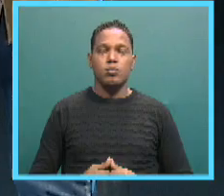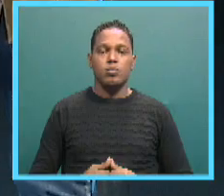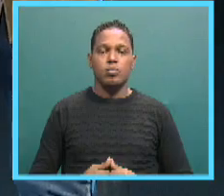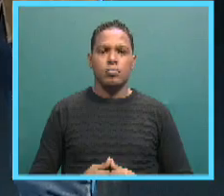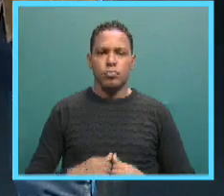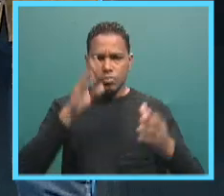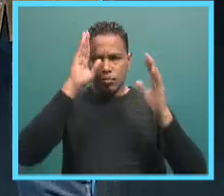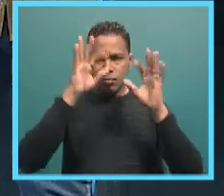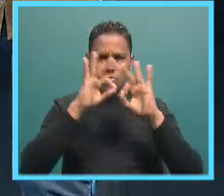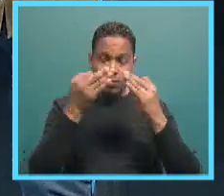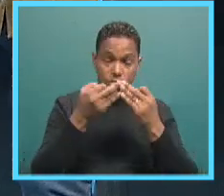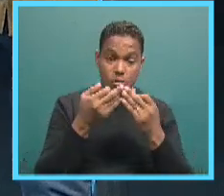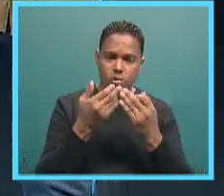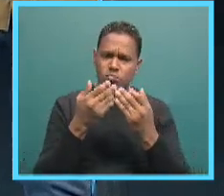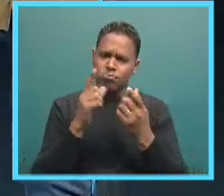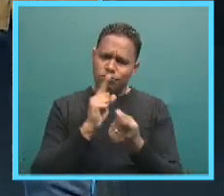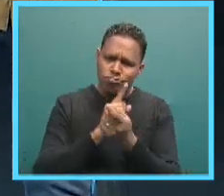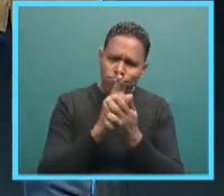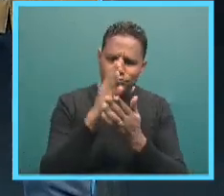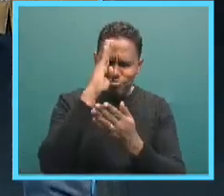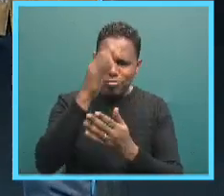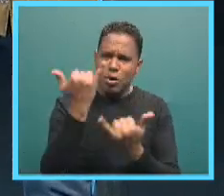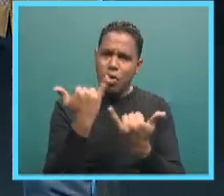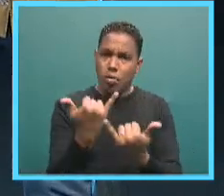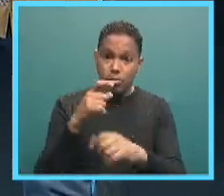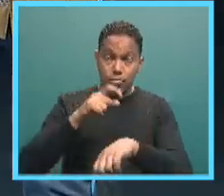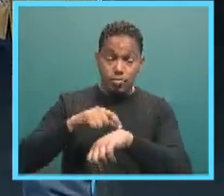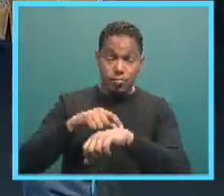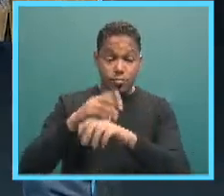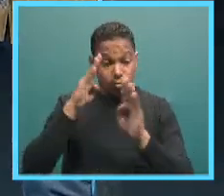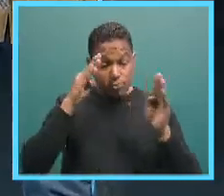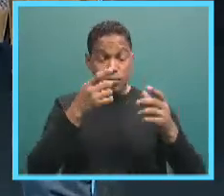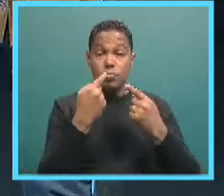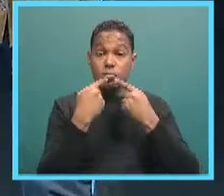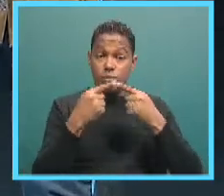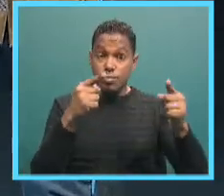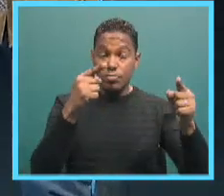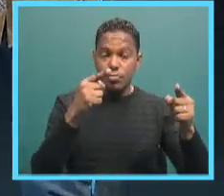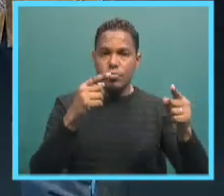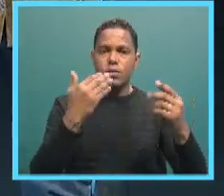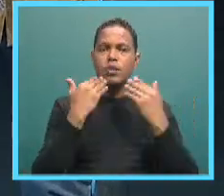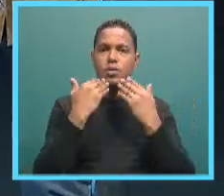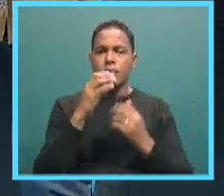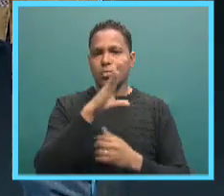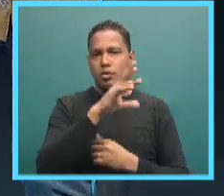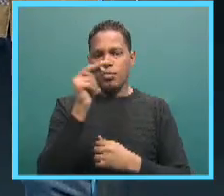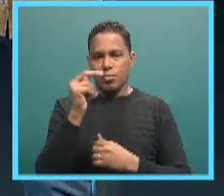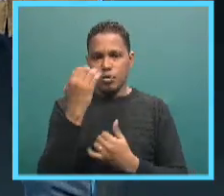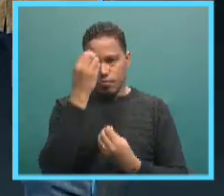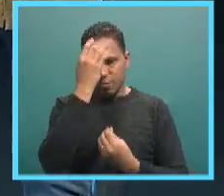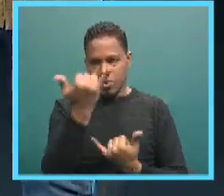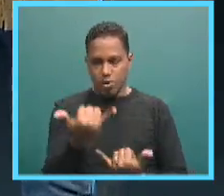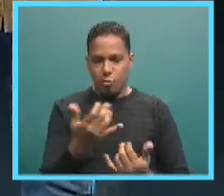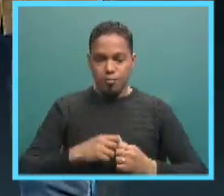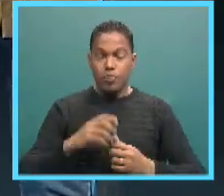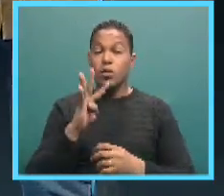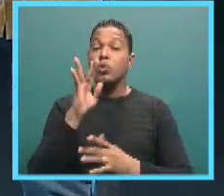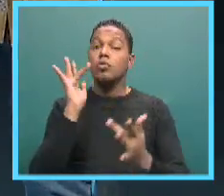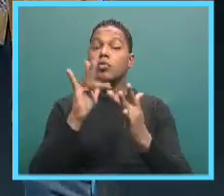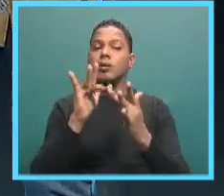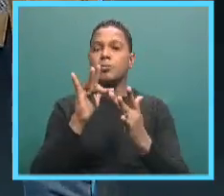Hola familia, un gusto saludarles a esta hora. Vamos en materia noticiosa pues a informarles. Gracias a Central de Noticias, el